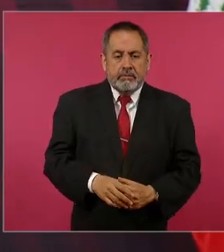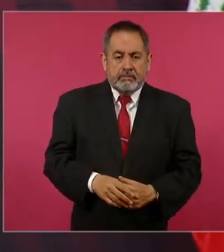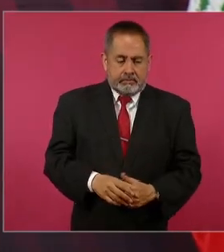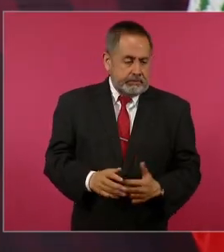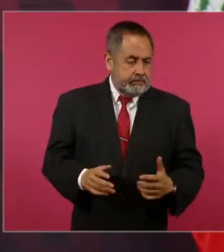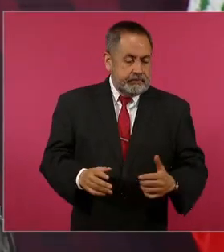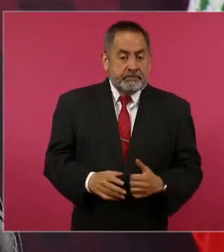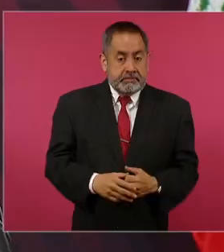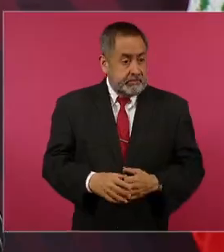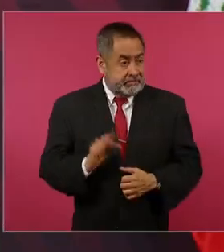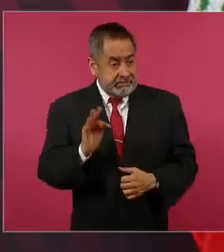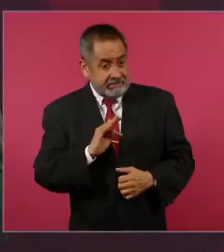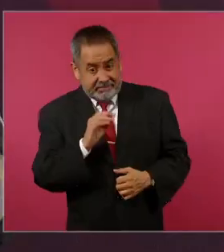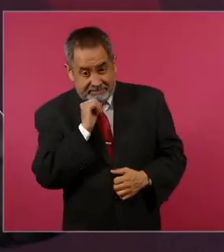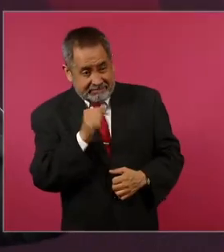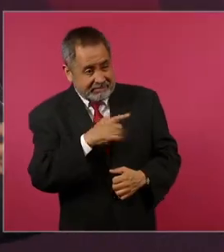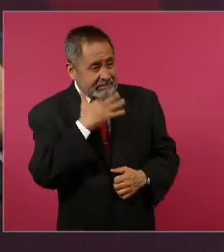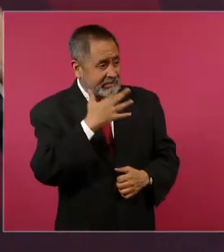porque si no,